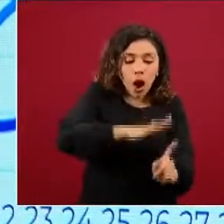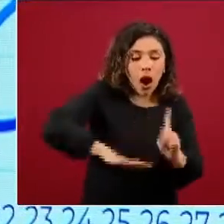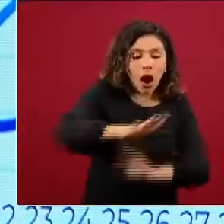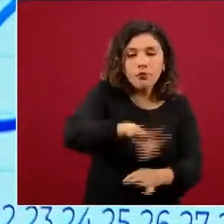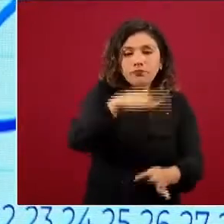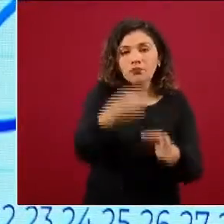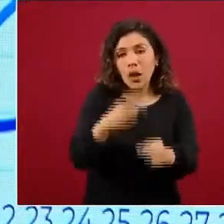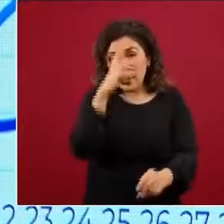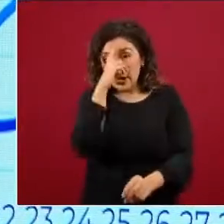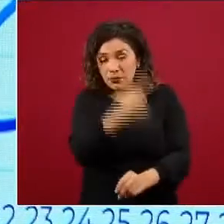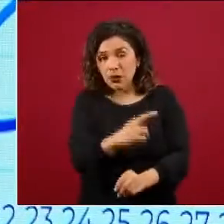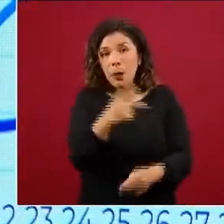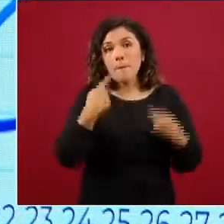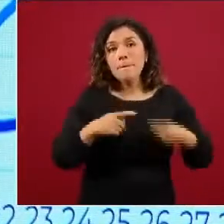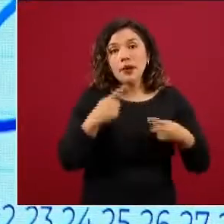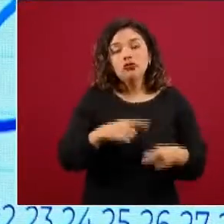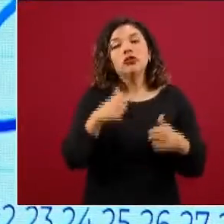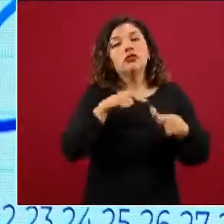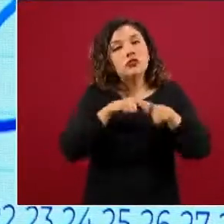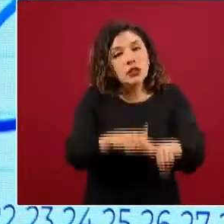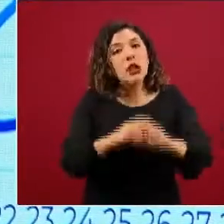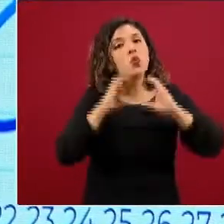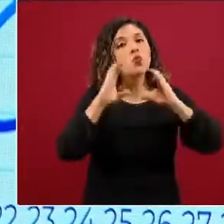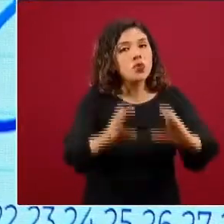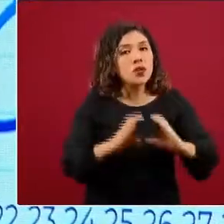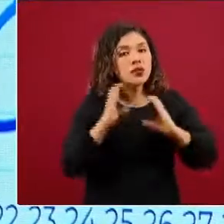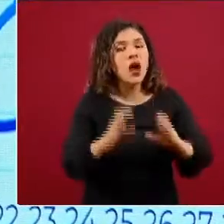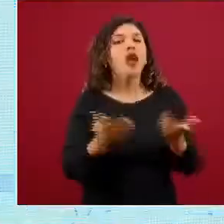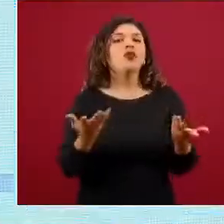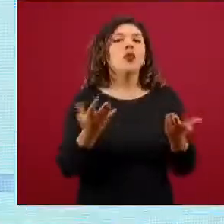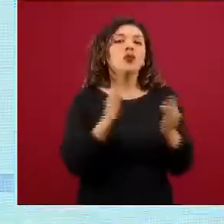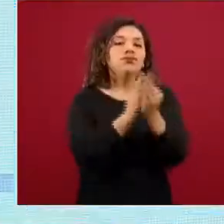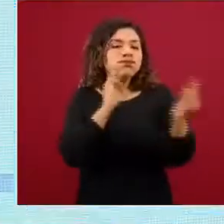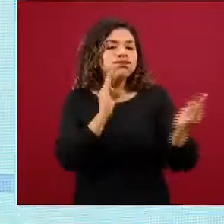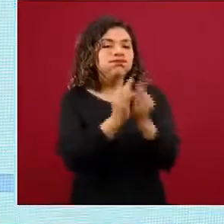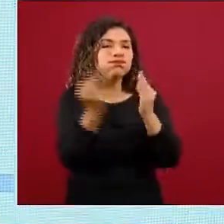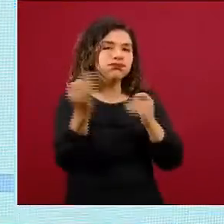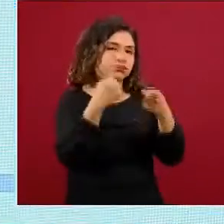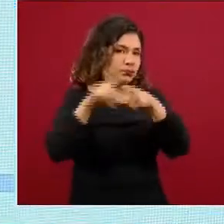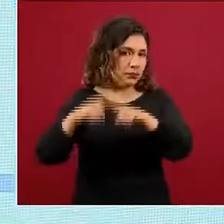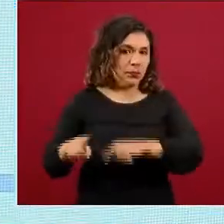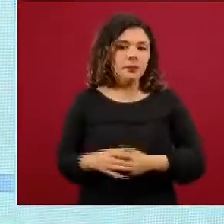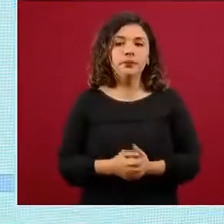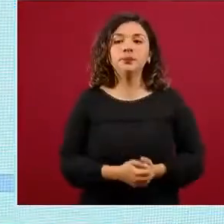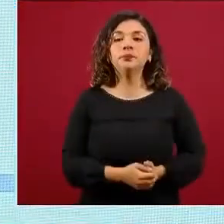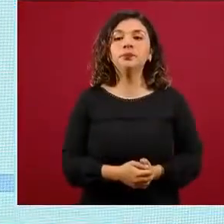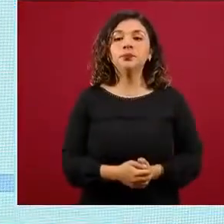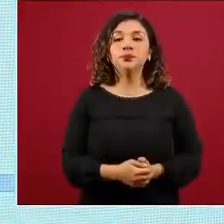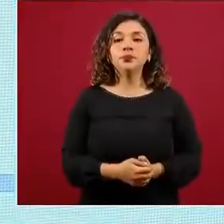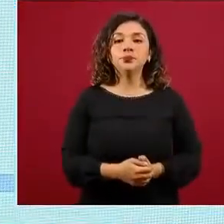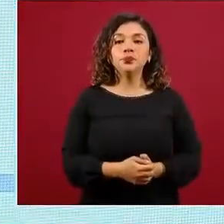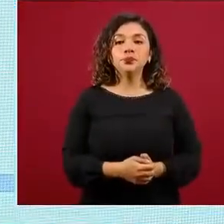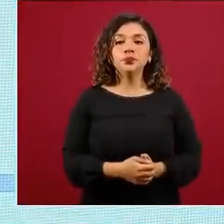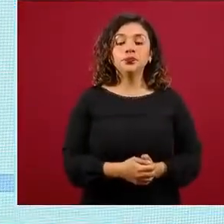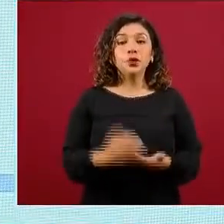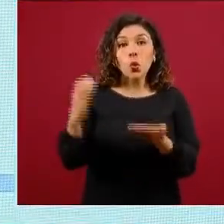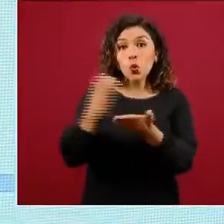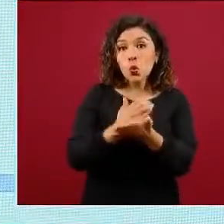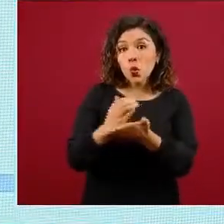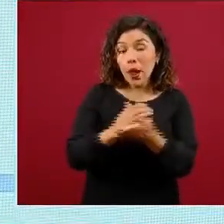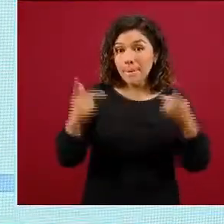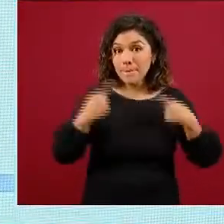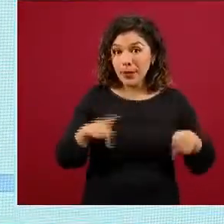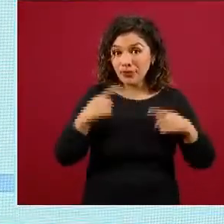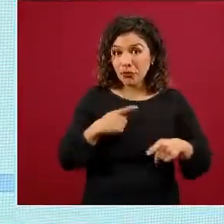cumpla con que las personas se mantengan en sana distancia. La recuperación sigue a la